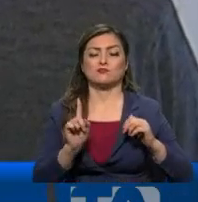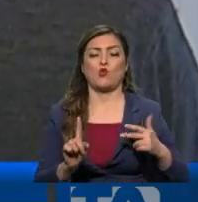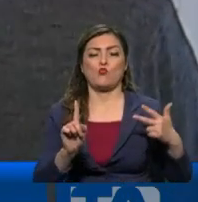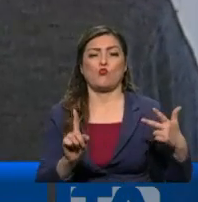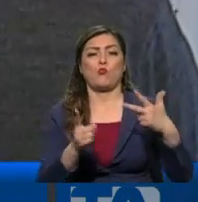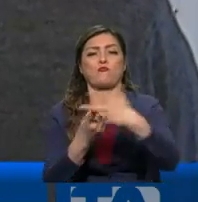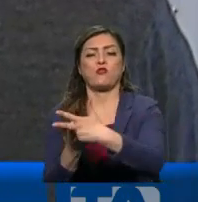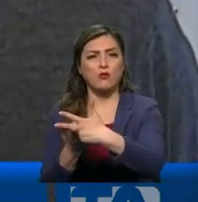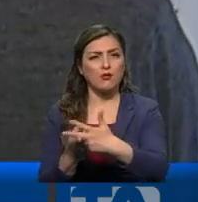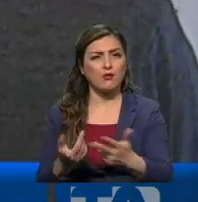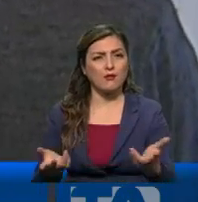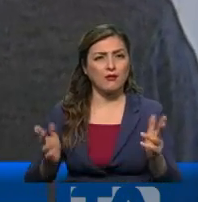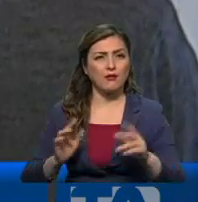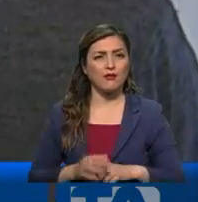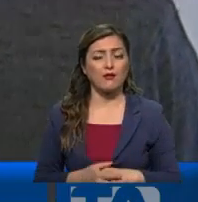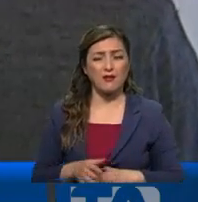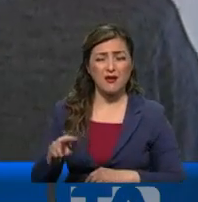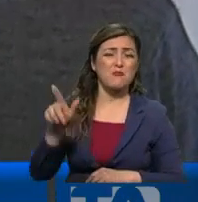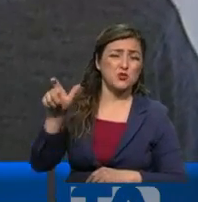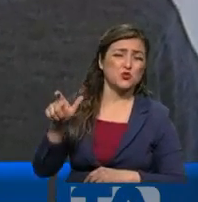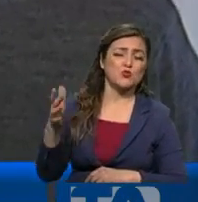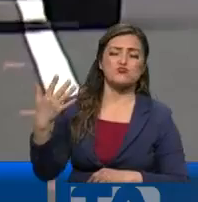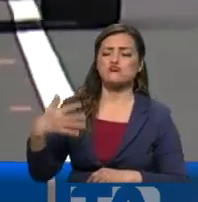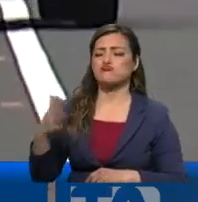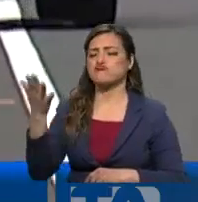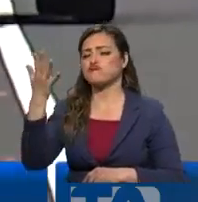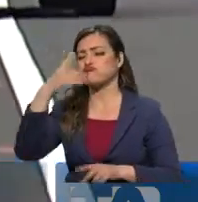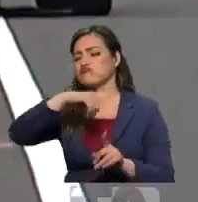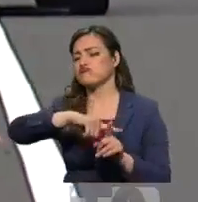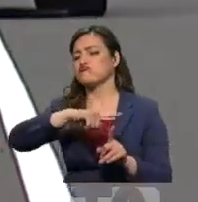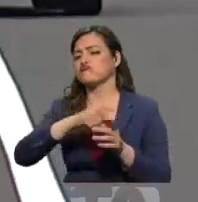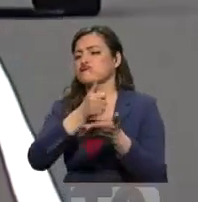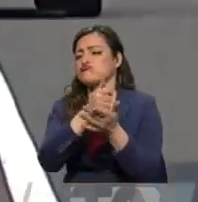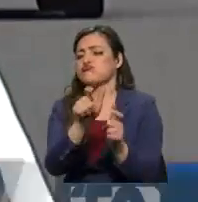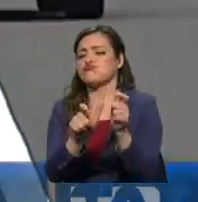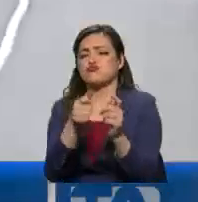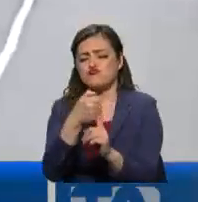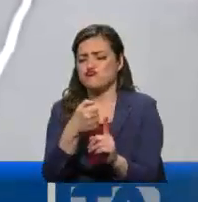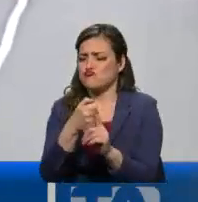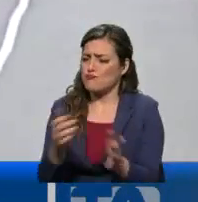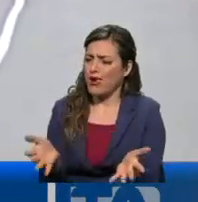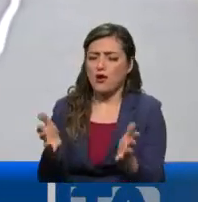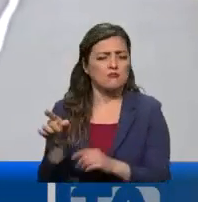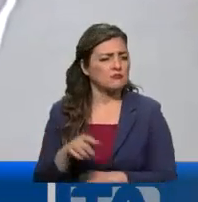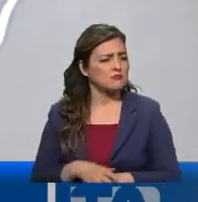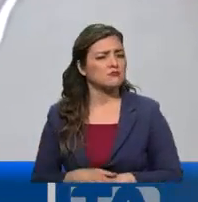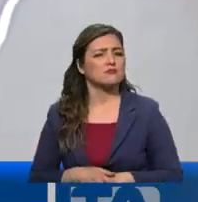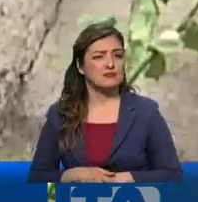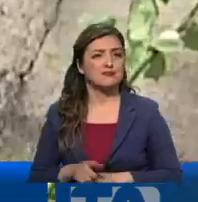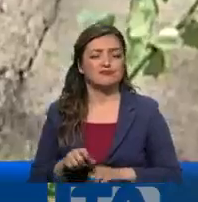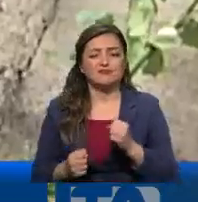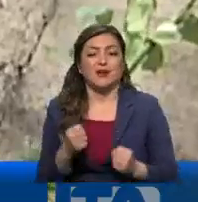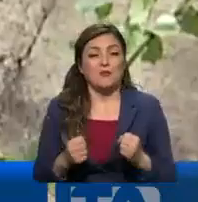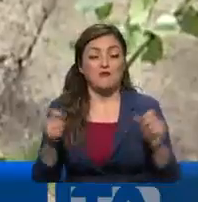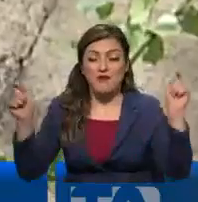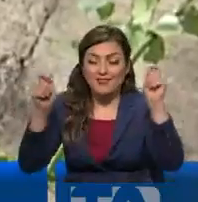alegre, siempre ayudando a la gente a salir adelante. Mauricio salió a trotar para precisamente festejar el triunfo de Carapaz